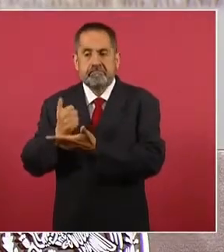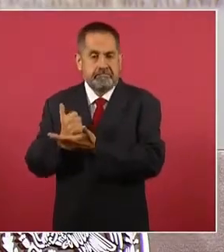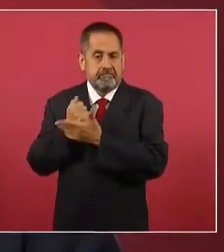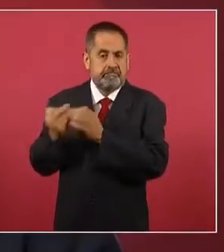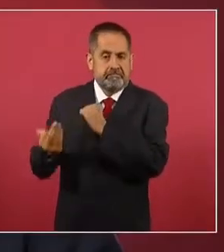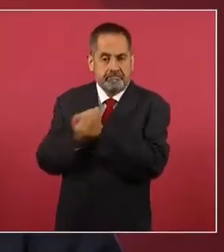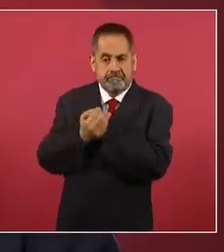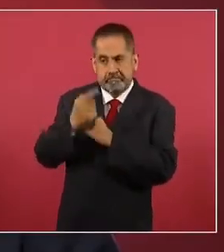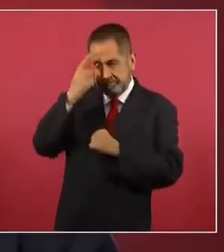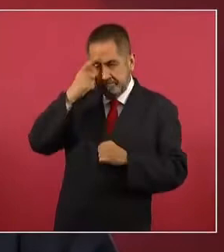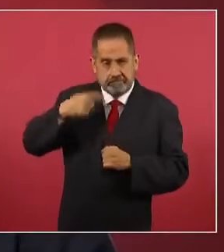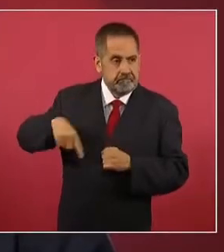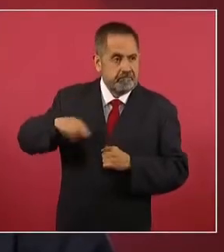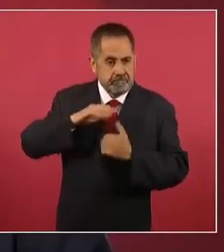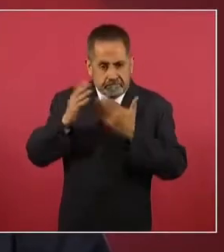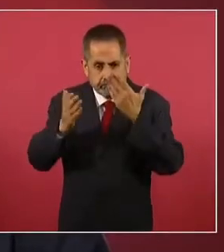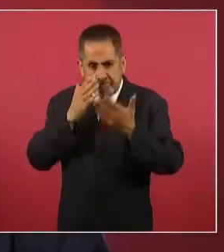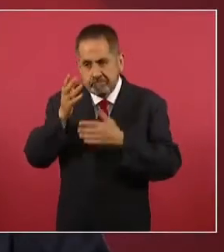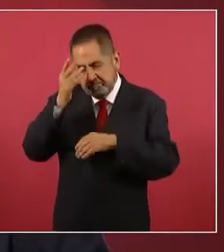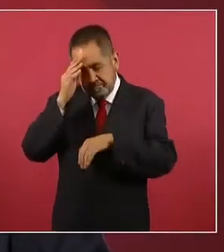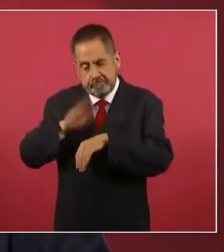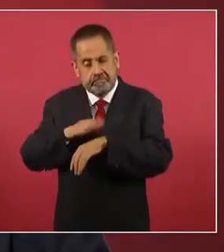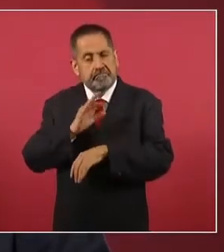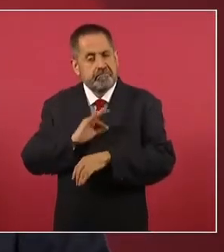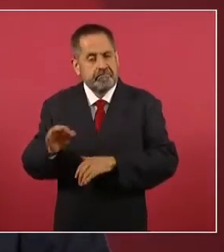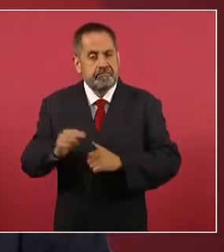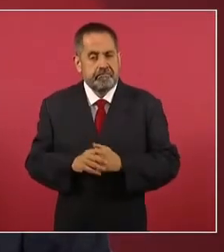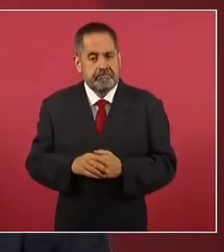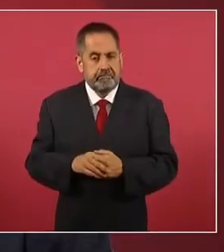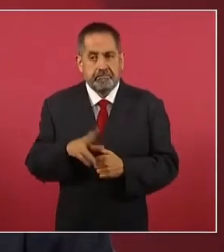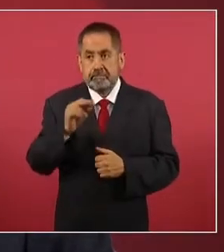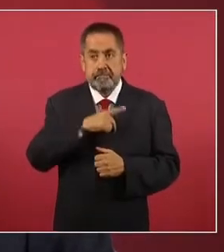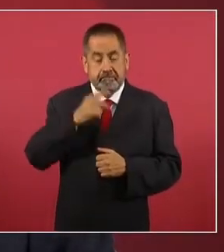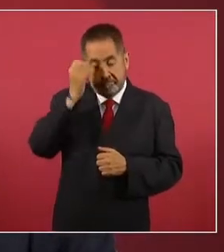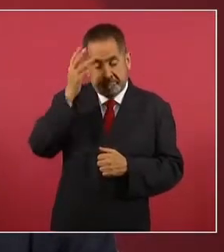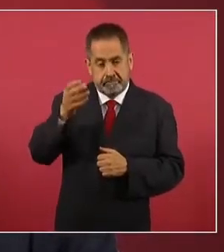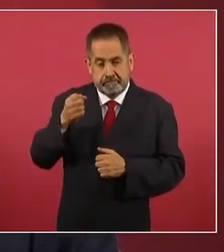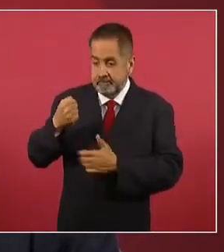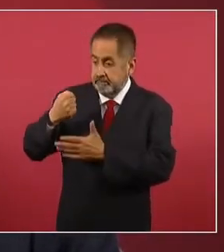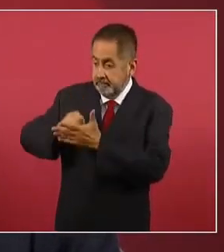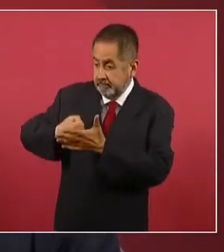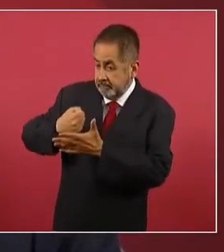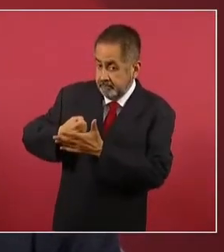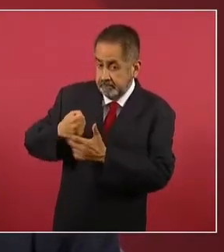de olvidar. Entonces, porque todo lo que resiste apoya.